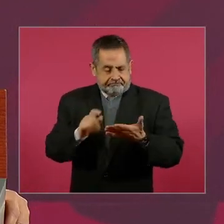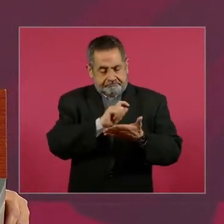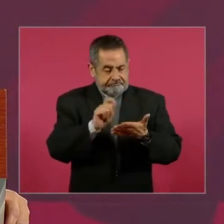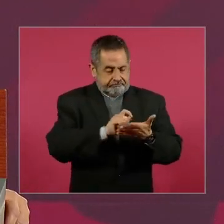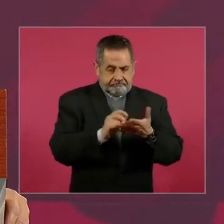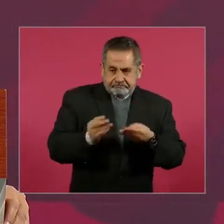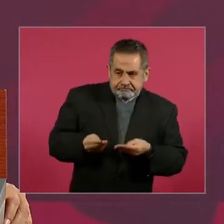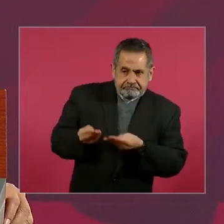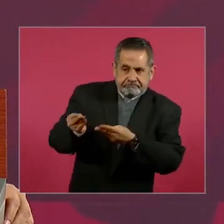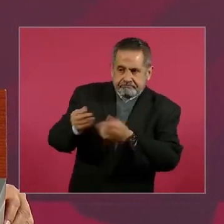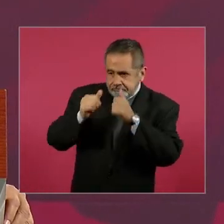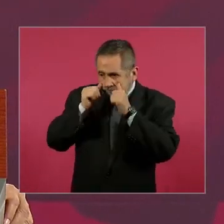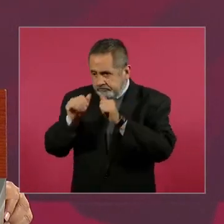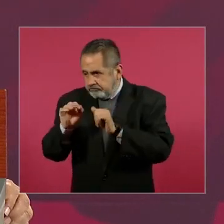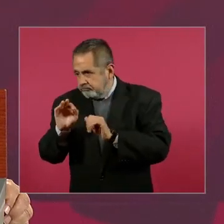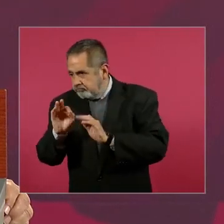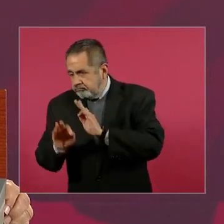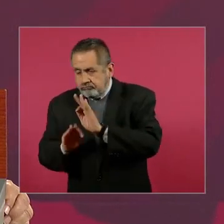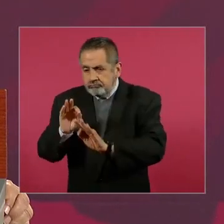no les importan